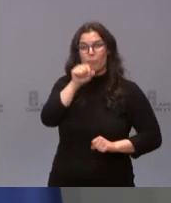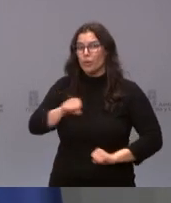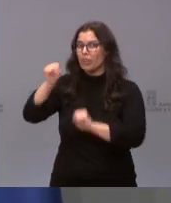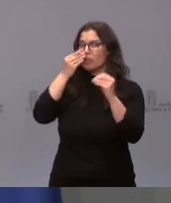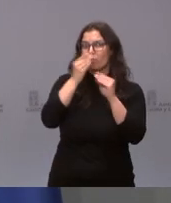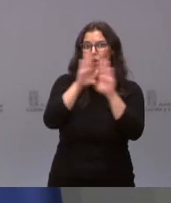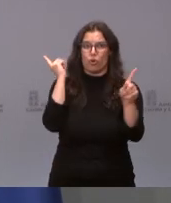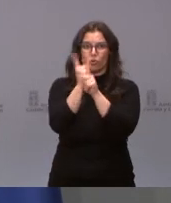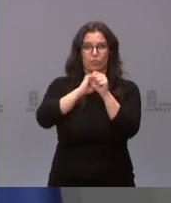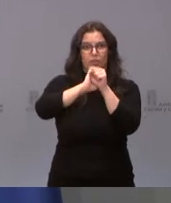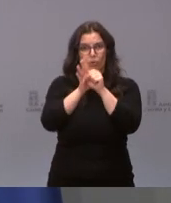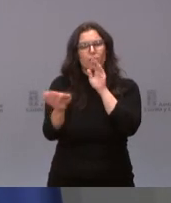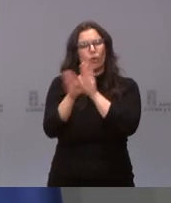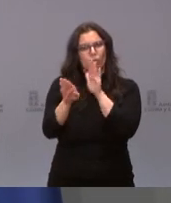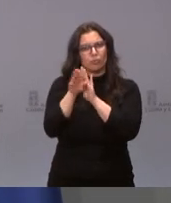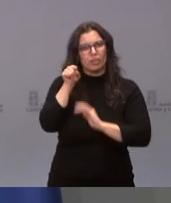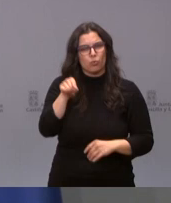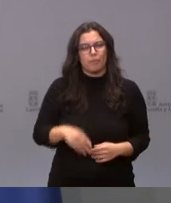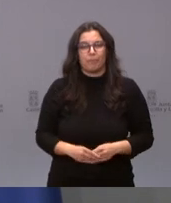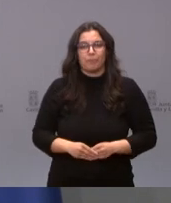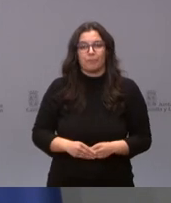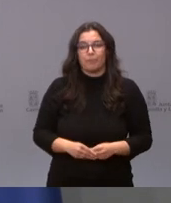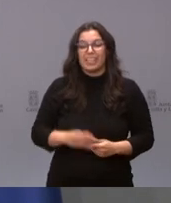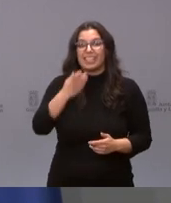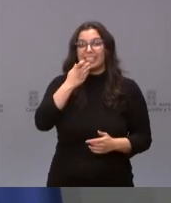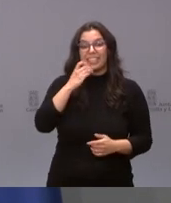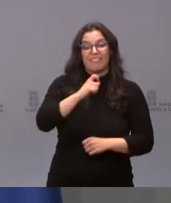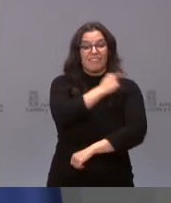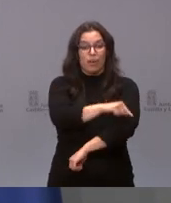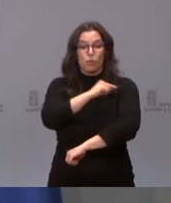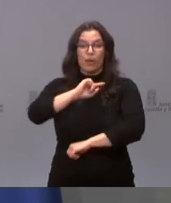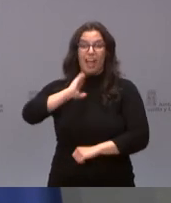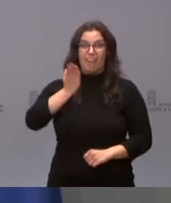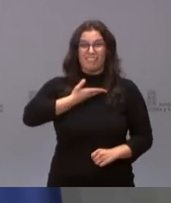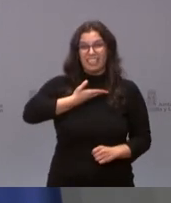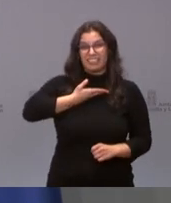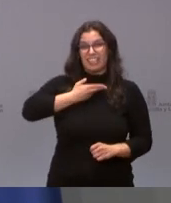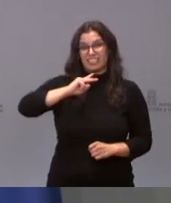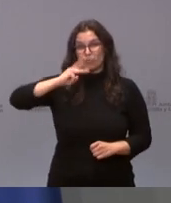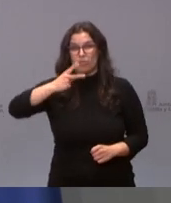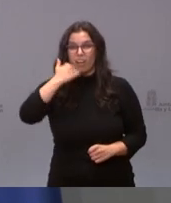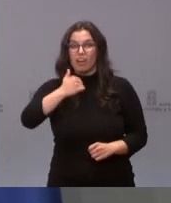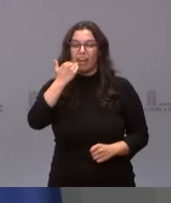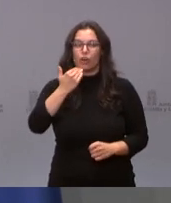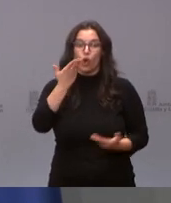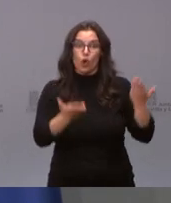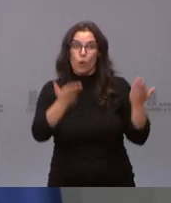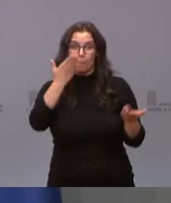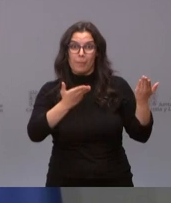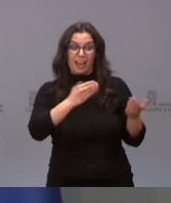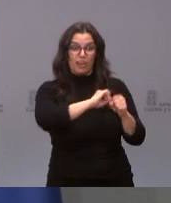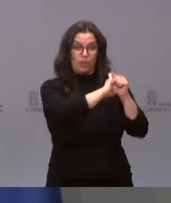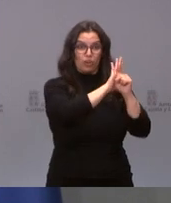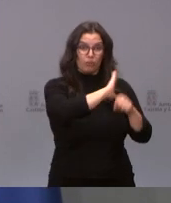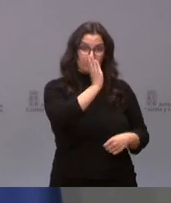sigue siendo la vacuna y cualquier efecto secundario de la vacuna no es comparable no es comparable con los efectos que están viviendo